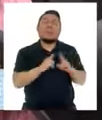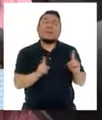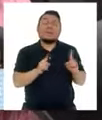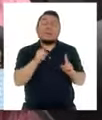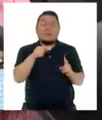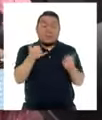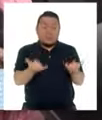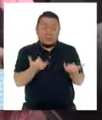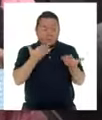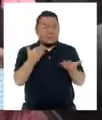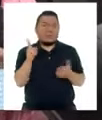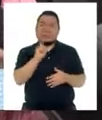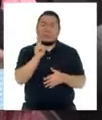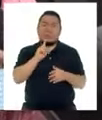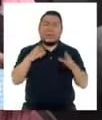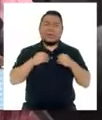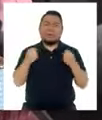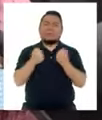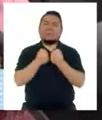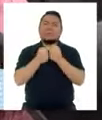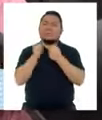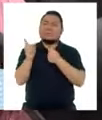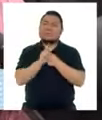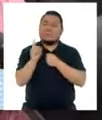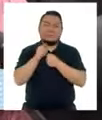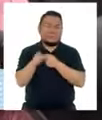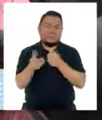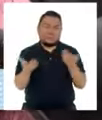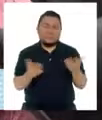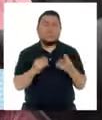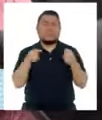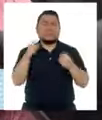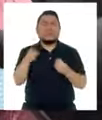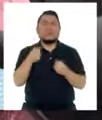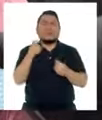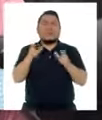es que es absolutamente repudiable este tipo de agresiones, por gente fanática, ¿no?